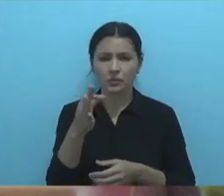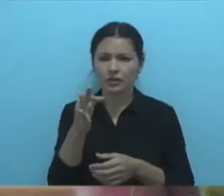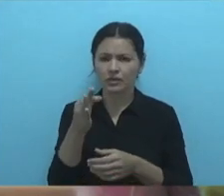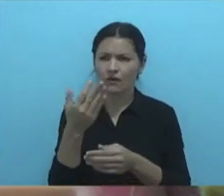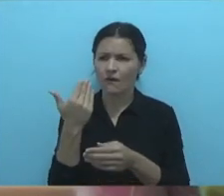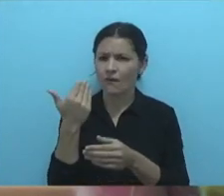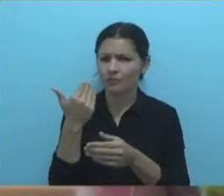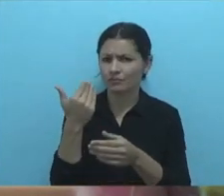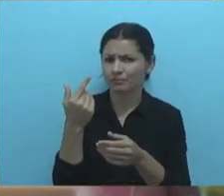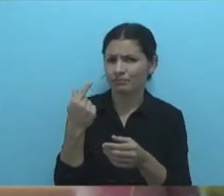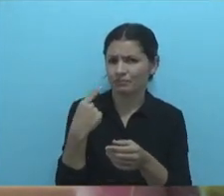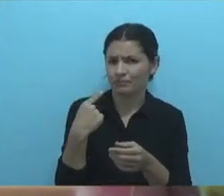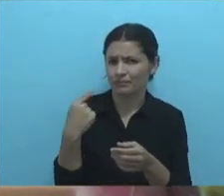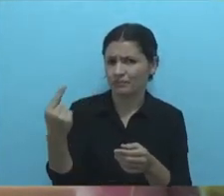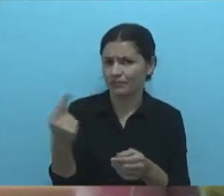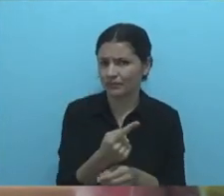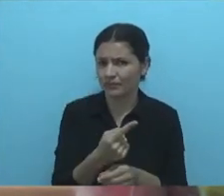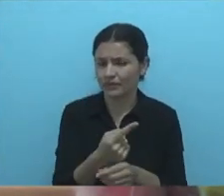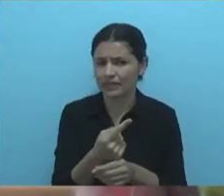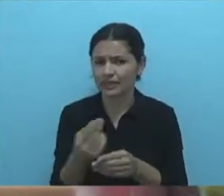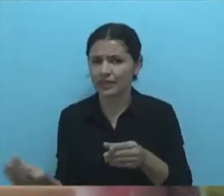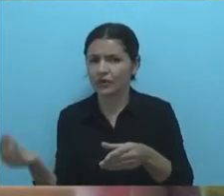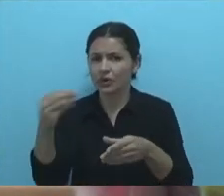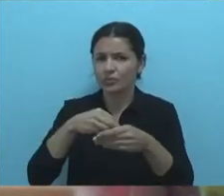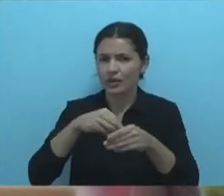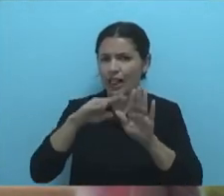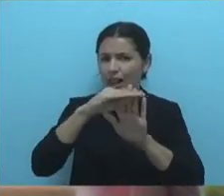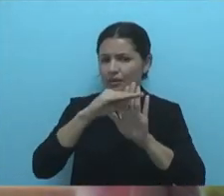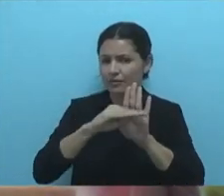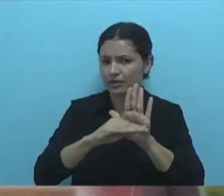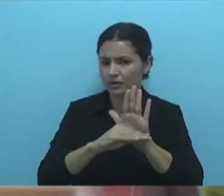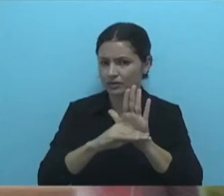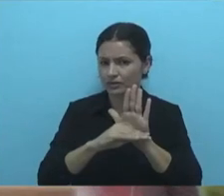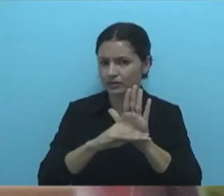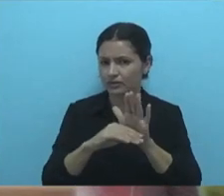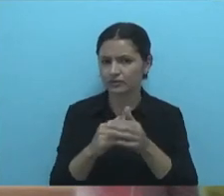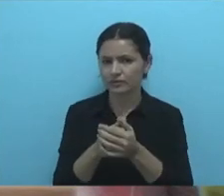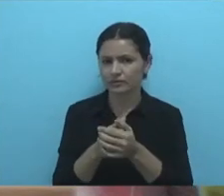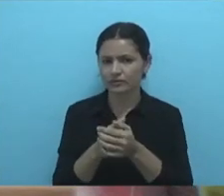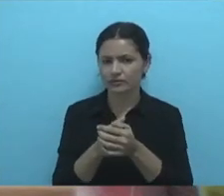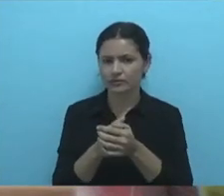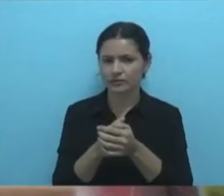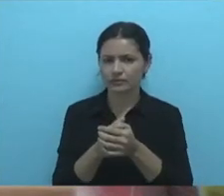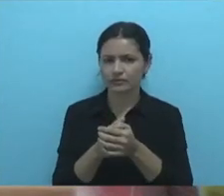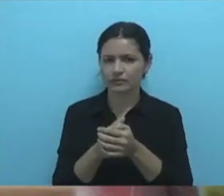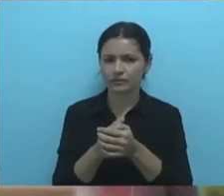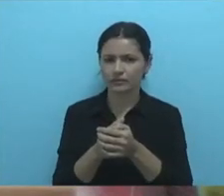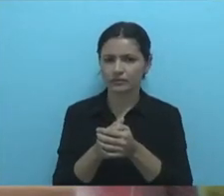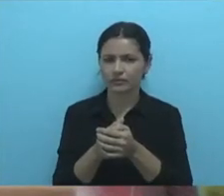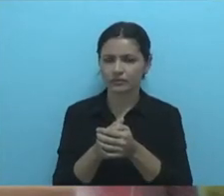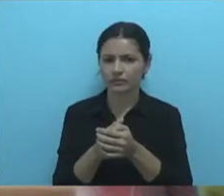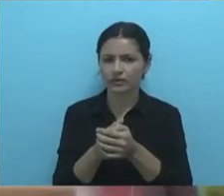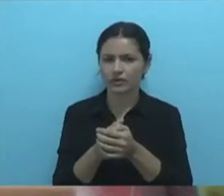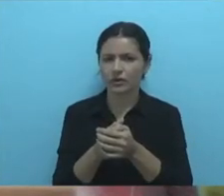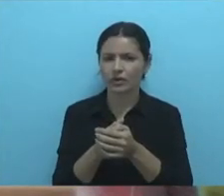sustenta es que se incorpora al padrón y por lo tanto los partidos minoritarios puede perjudicar el cálculo del